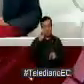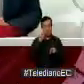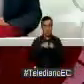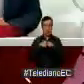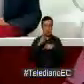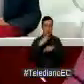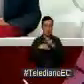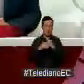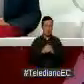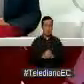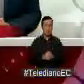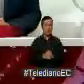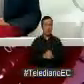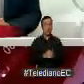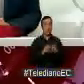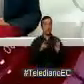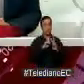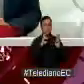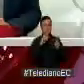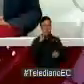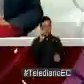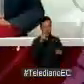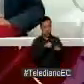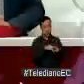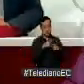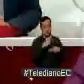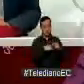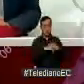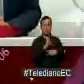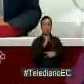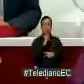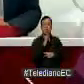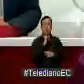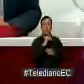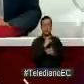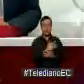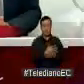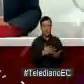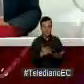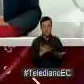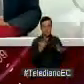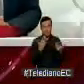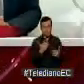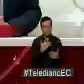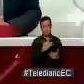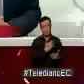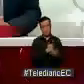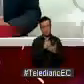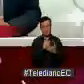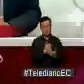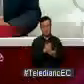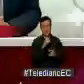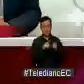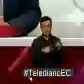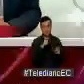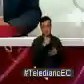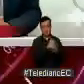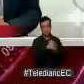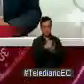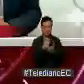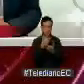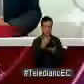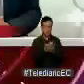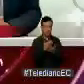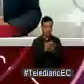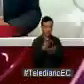comercial. Daniel, ¿cómo lograr que este tema del acuerdo comercial con los Estados Unidos, si bien genera beneficios para algunos sectores en